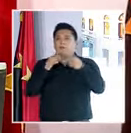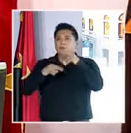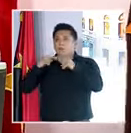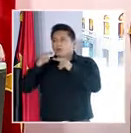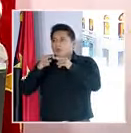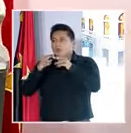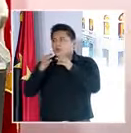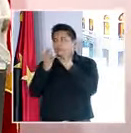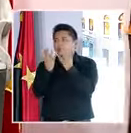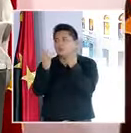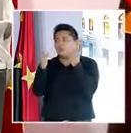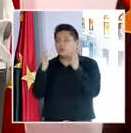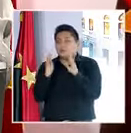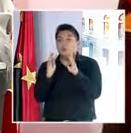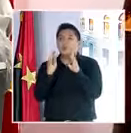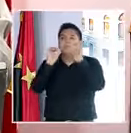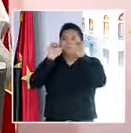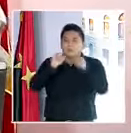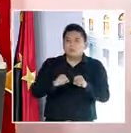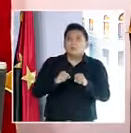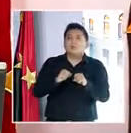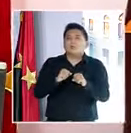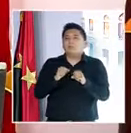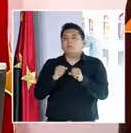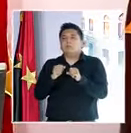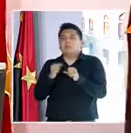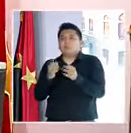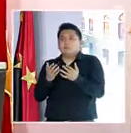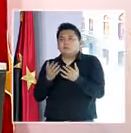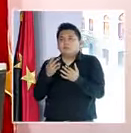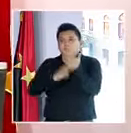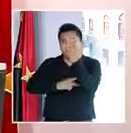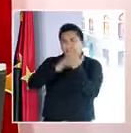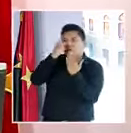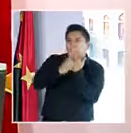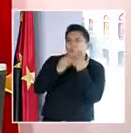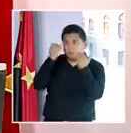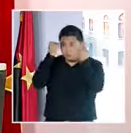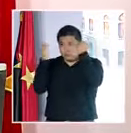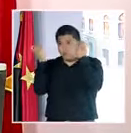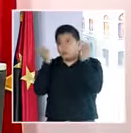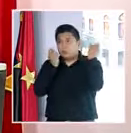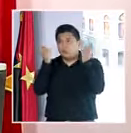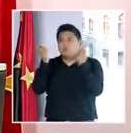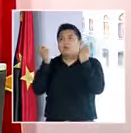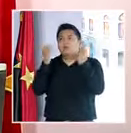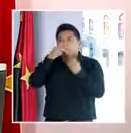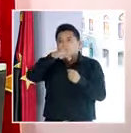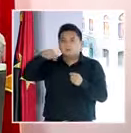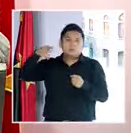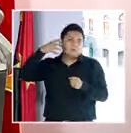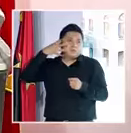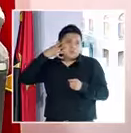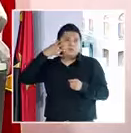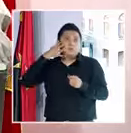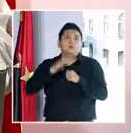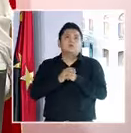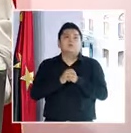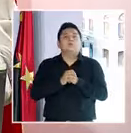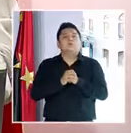congresistas en permitir y facilitar que hubiesen quedado estos proyectos estratégicos para Norte de Santander